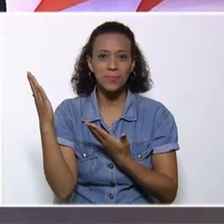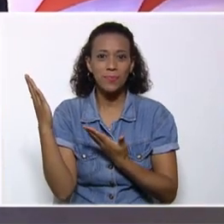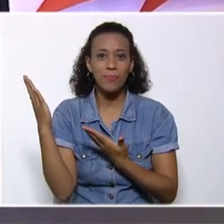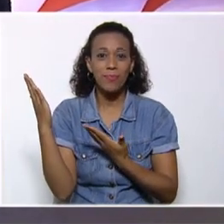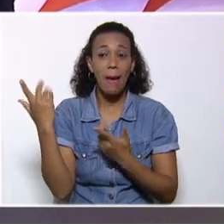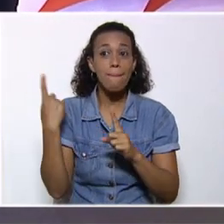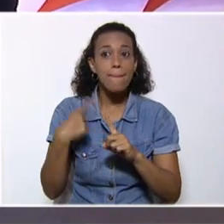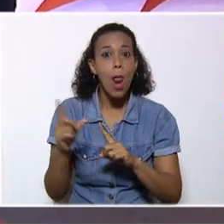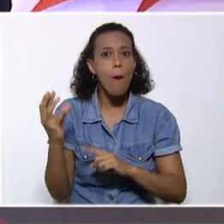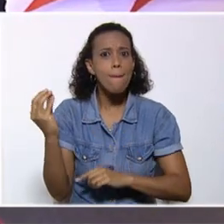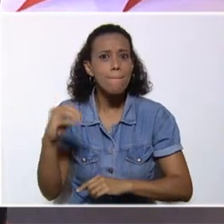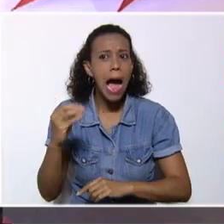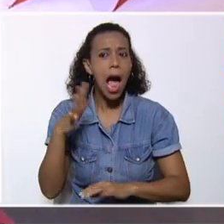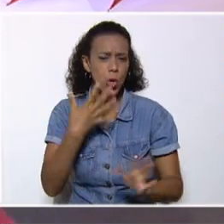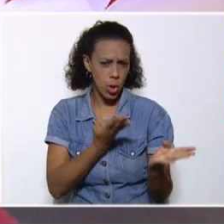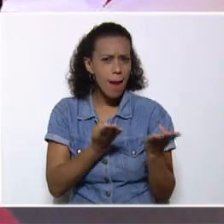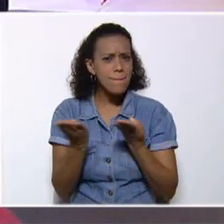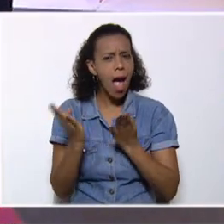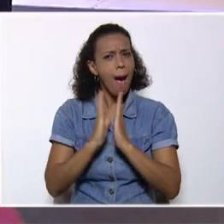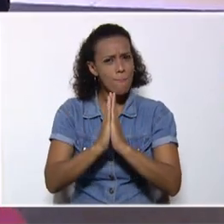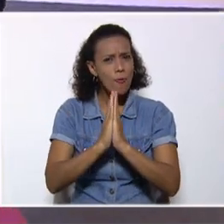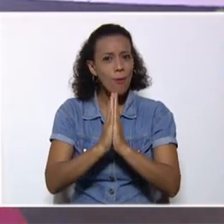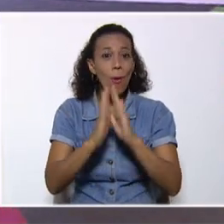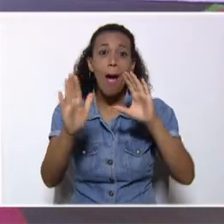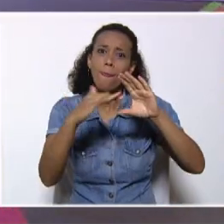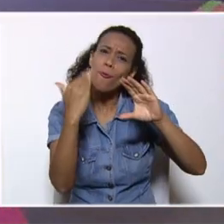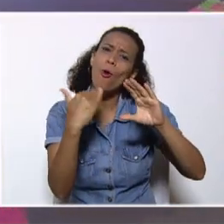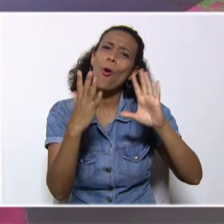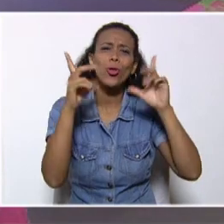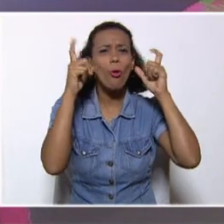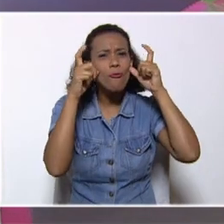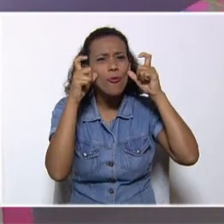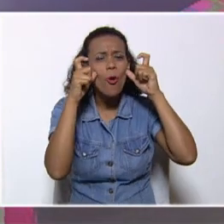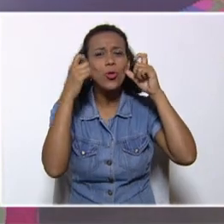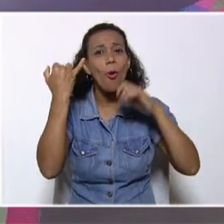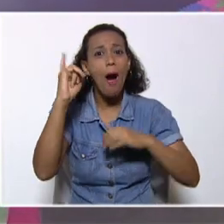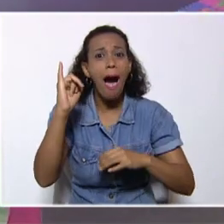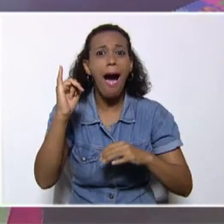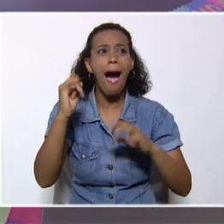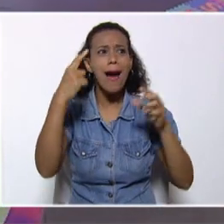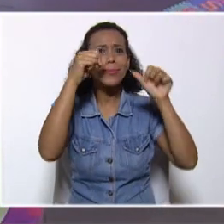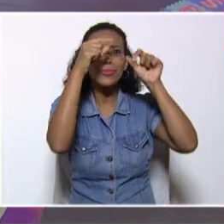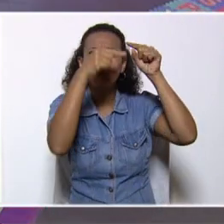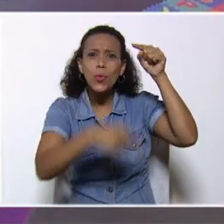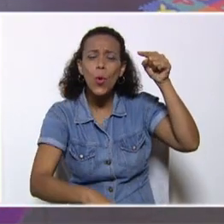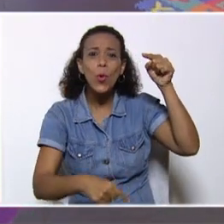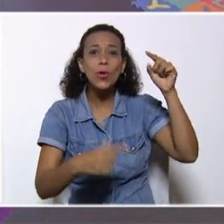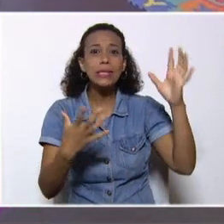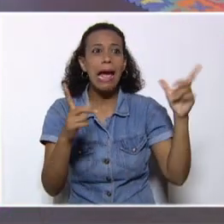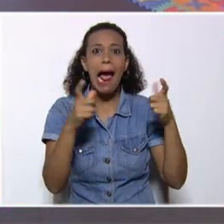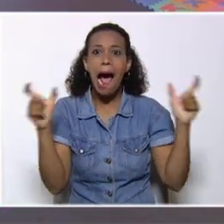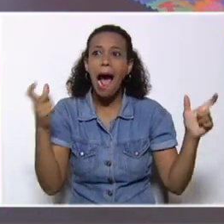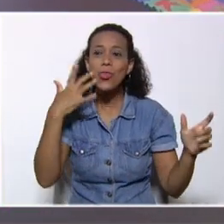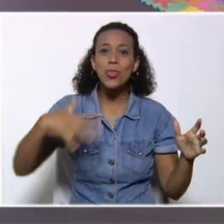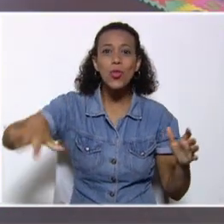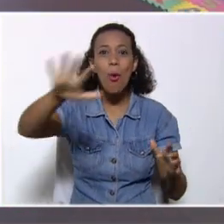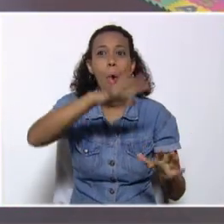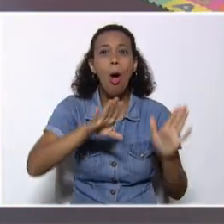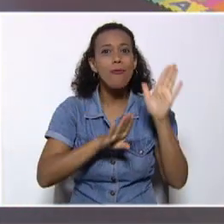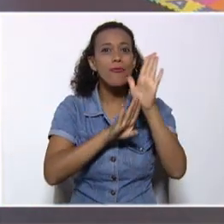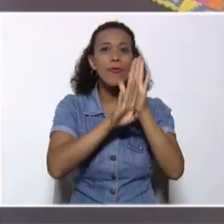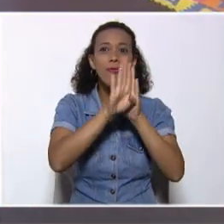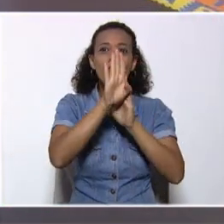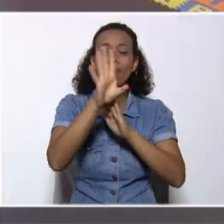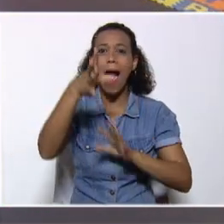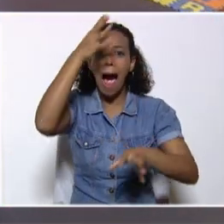@mppeducacion. Pero además yo les quiero invitar a que nos envíen esas fotografías, videos y comentarios que están generando en el avance que